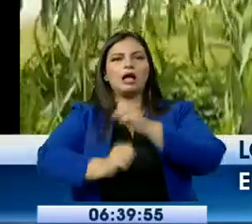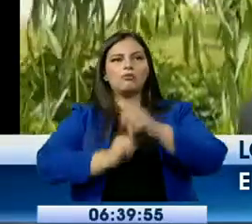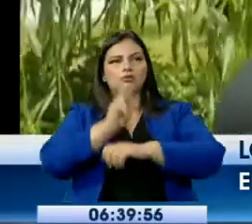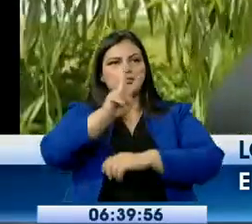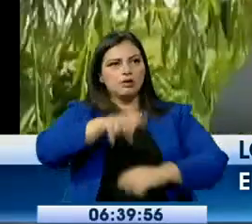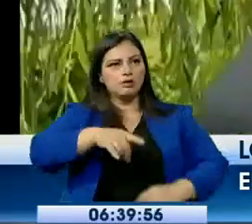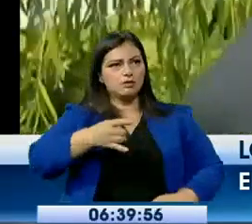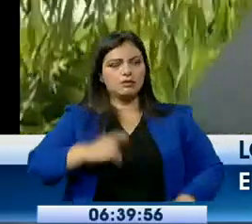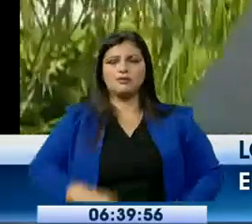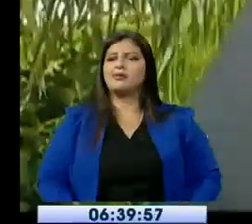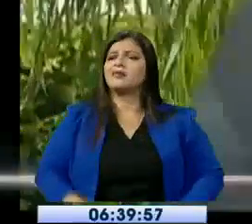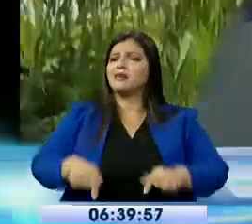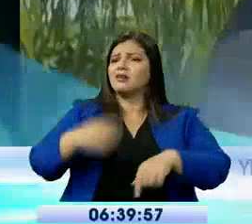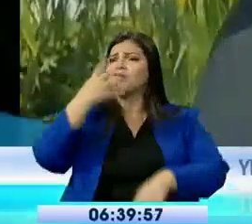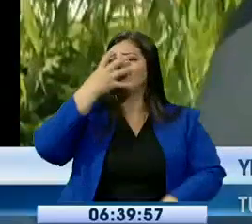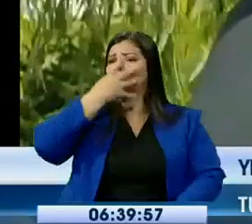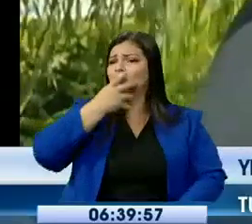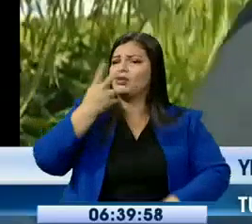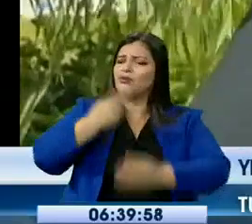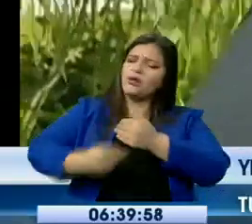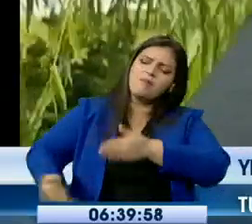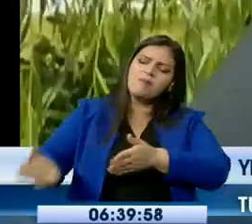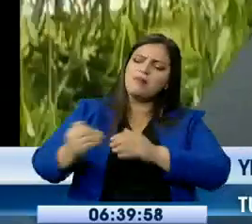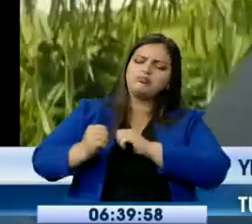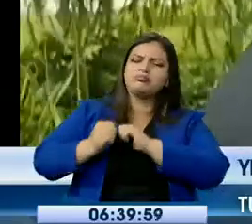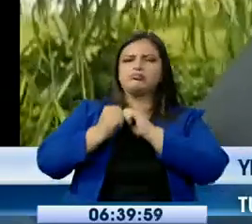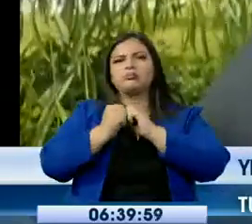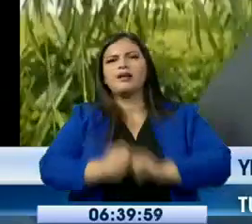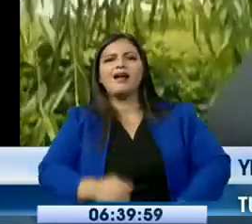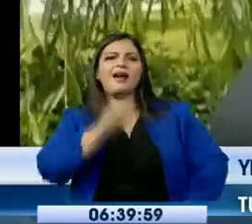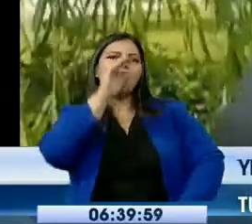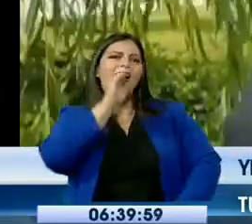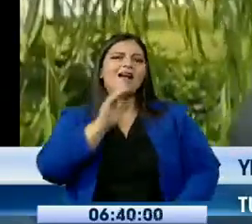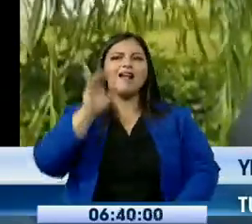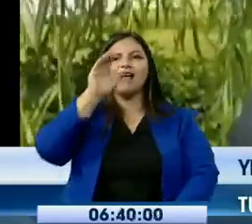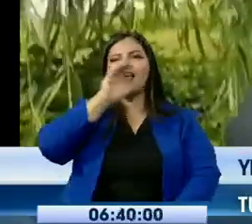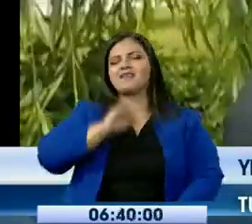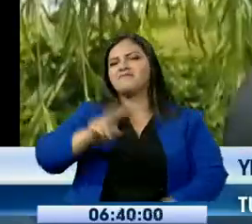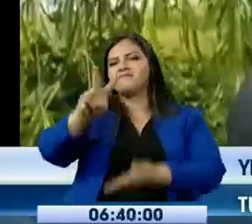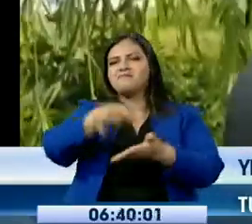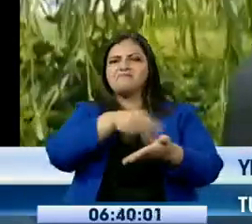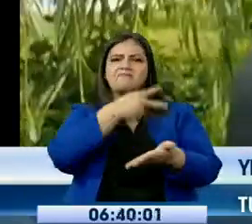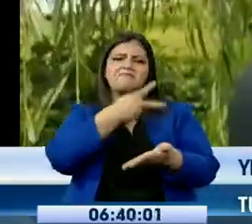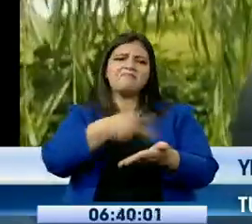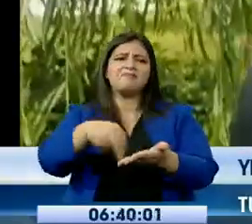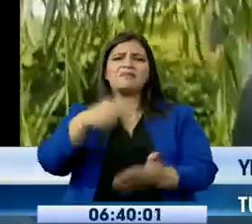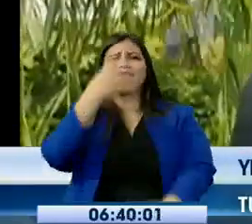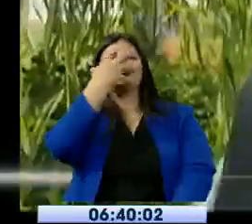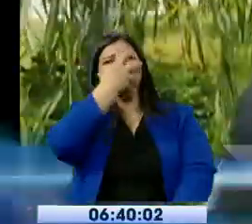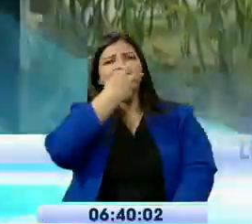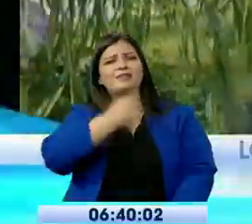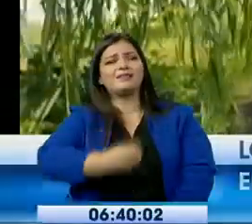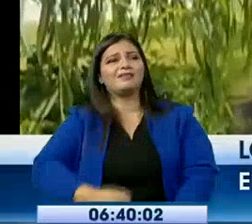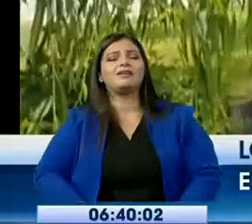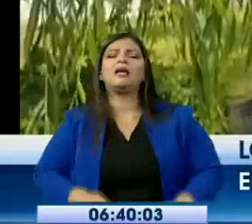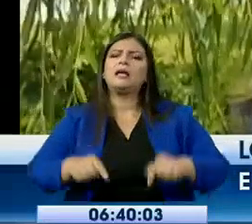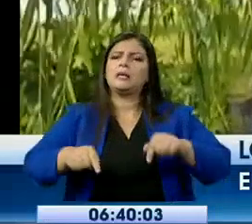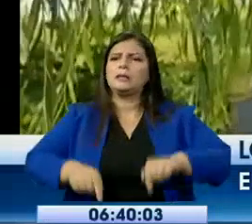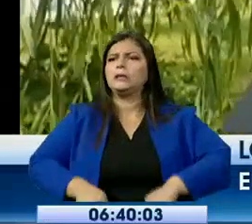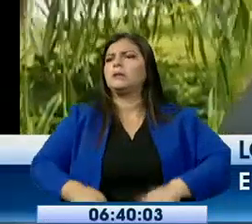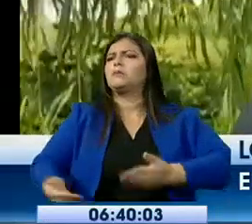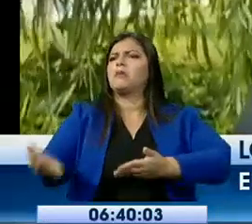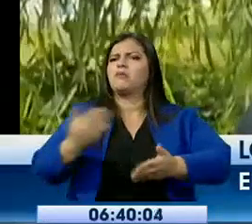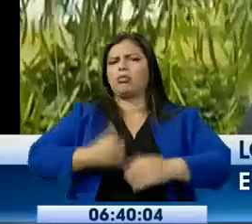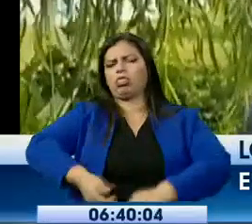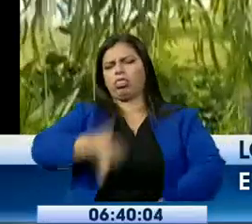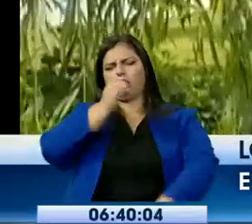muy bonito, hemos venido todo el trayecto cantando, bailando, no sé, es algo muy bonito. Disfrutar una manera sana, sin alcohol,